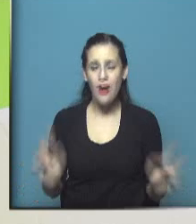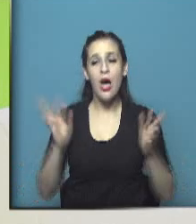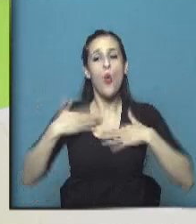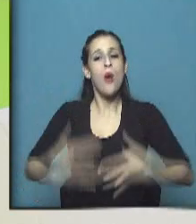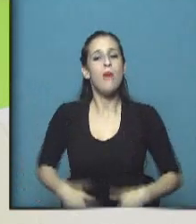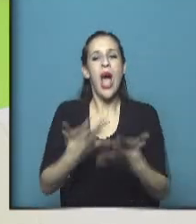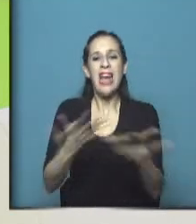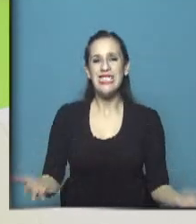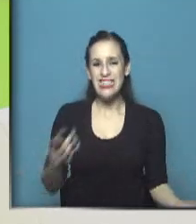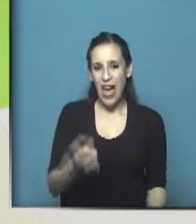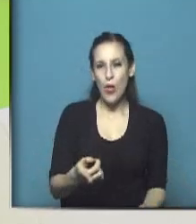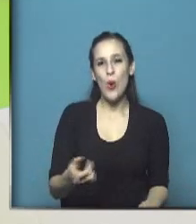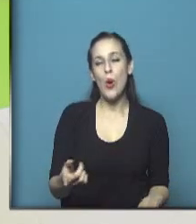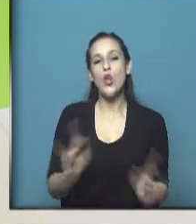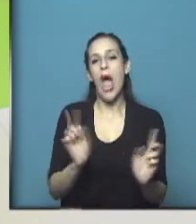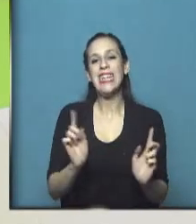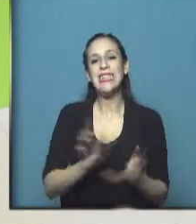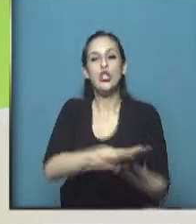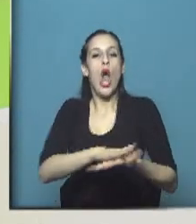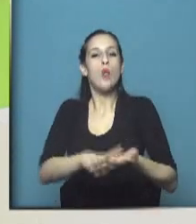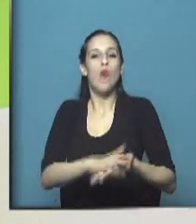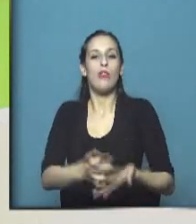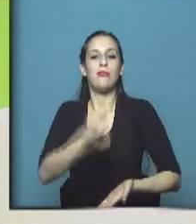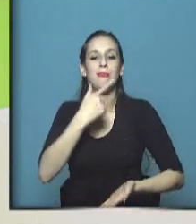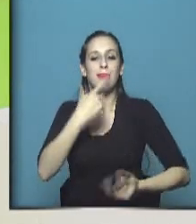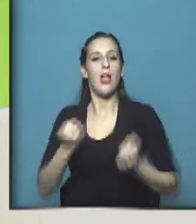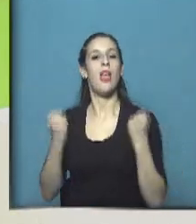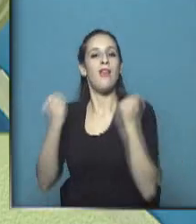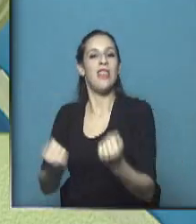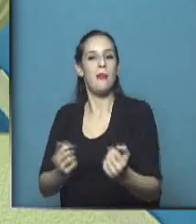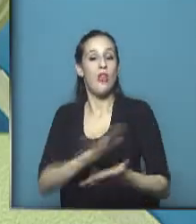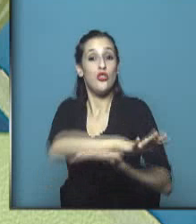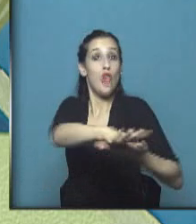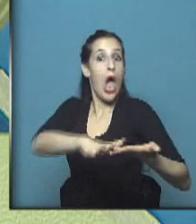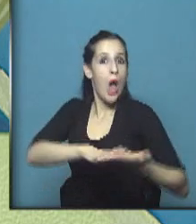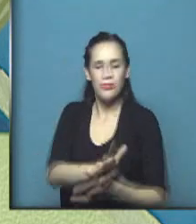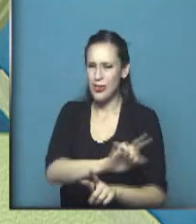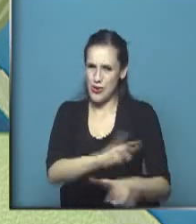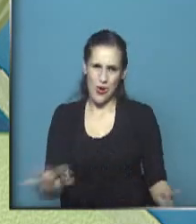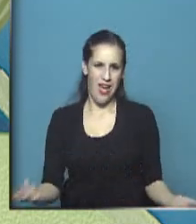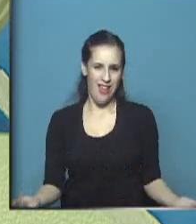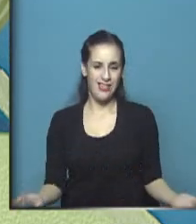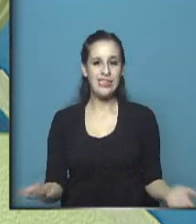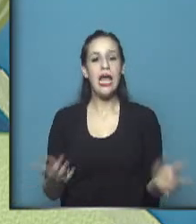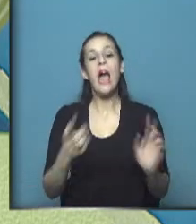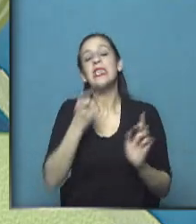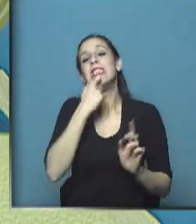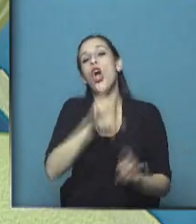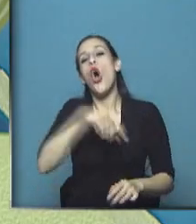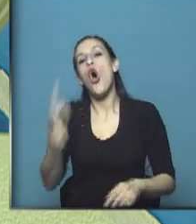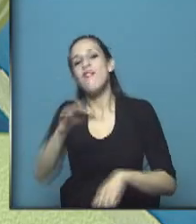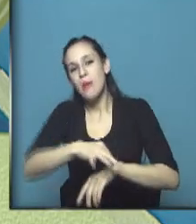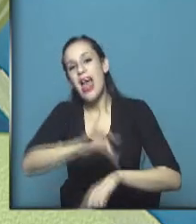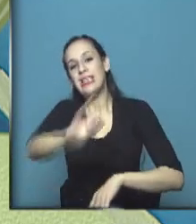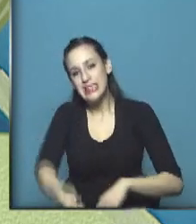fisiológico no se cura con el suplemento vitamínico. No. Organicemos la vida y vas a ver cómo el cansancio se retira. Salvo que haya otras patologías de base que uno